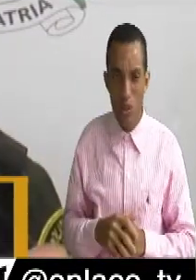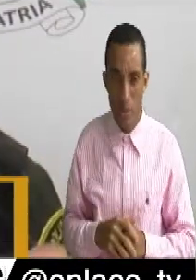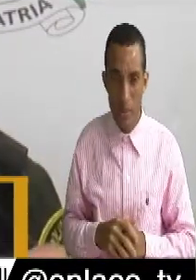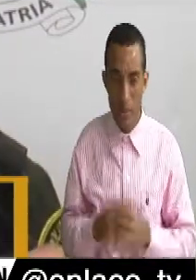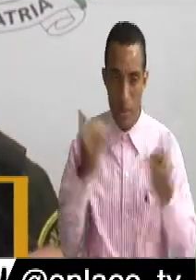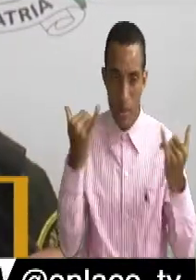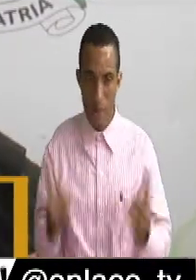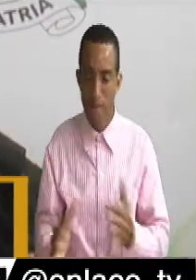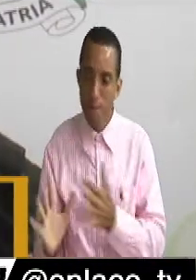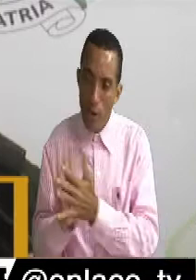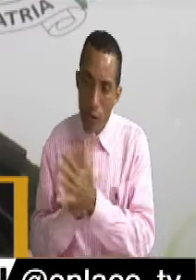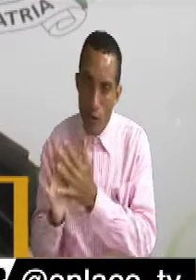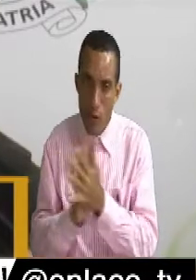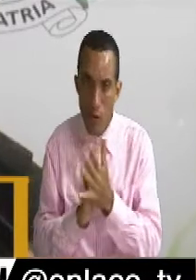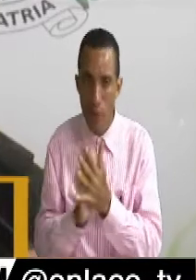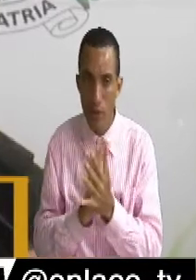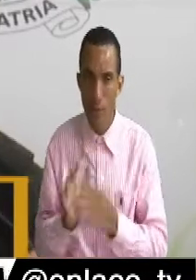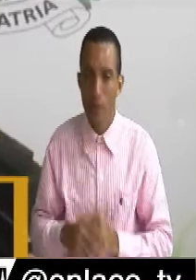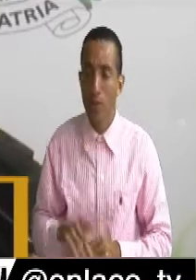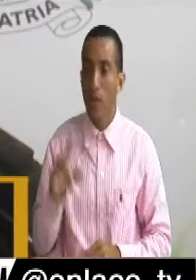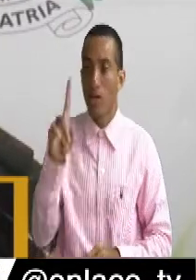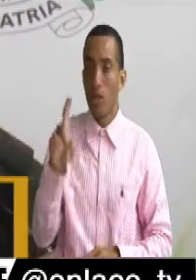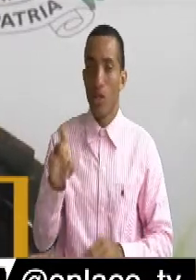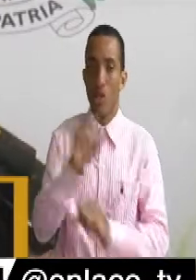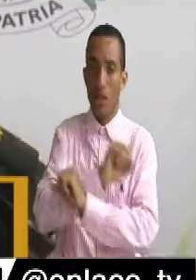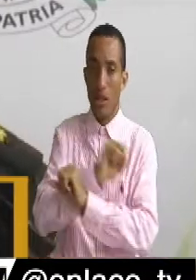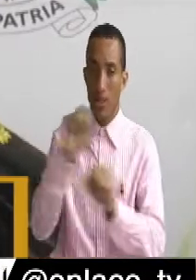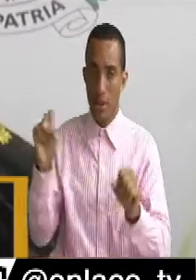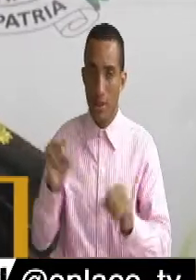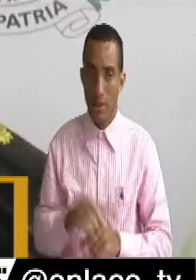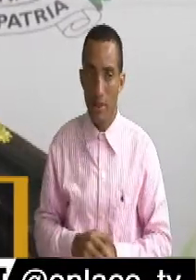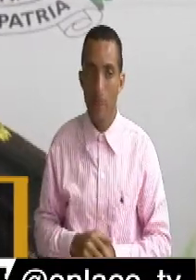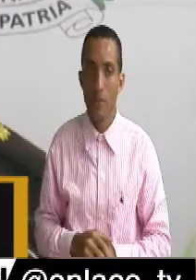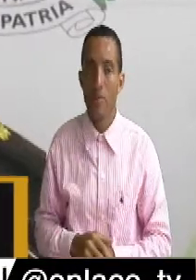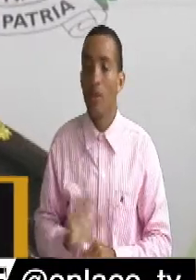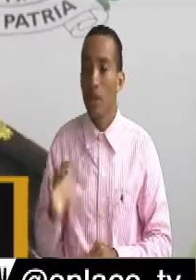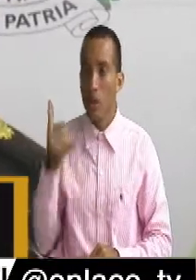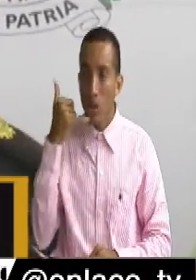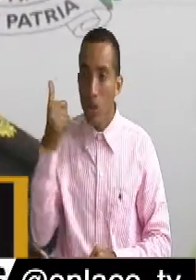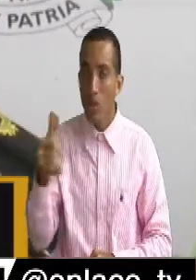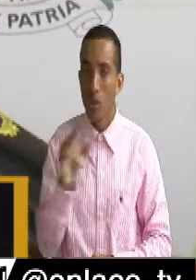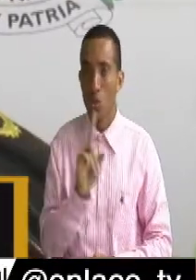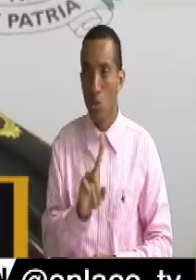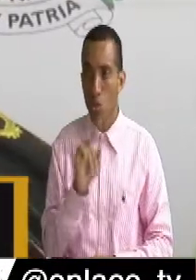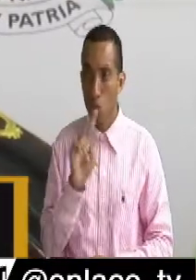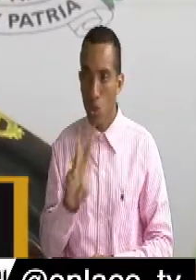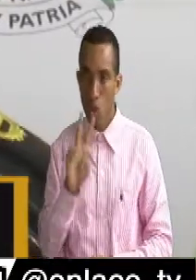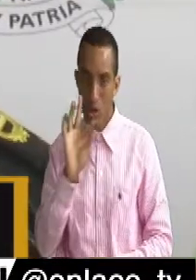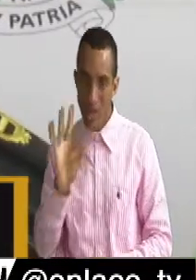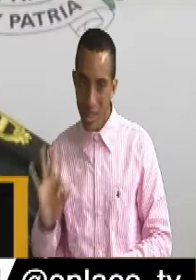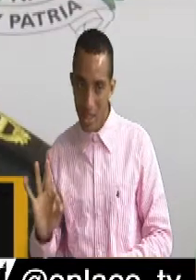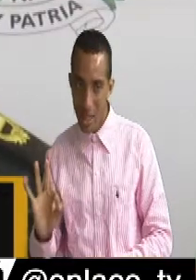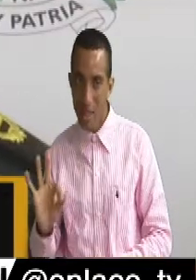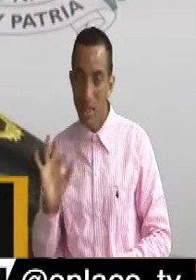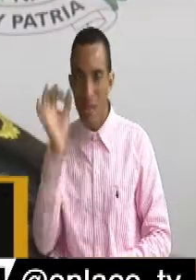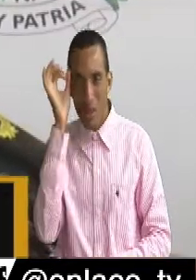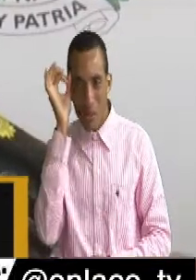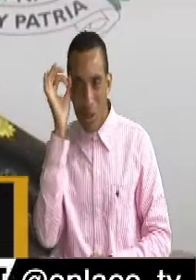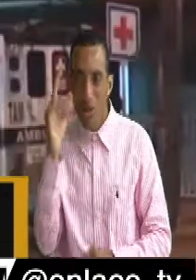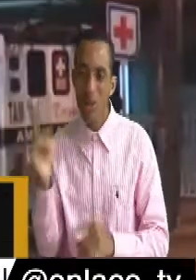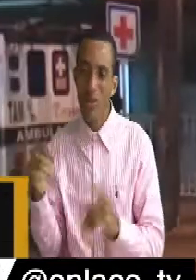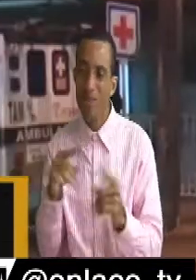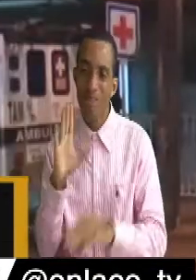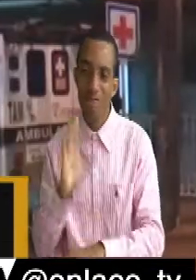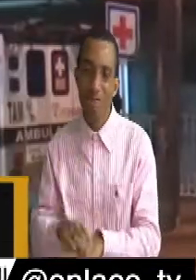Estamos recibiendo información ya desde las 6 de la mañana, en un número que está dispuesto, el 123, sobre los posibles agresores pues, de esta